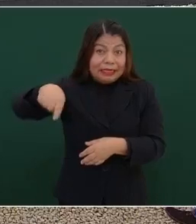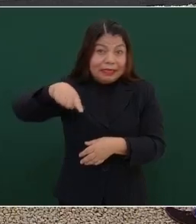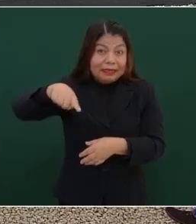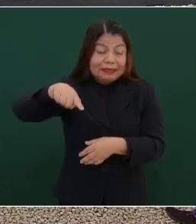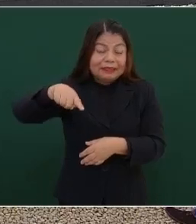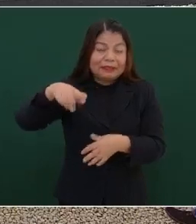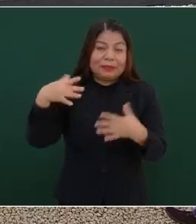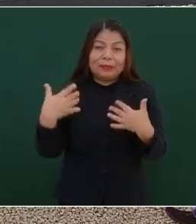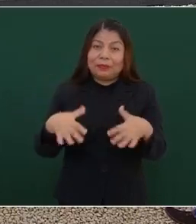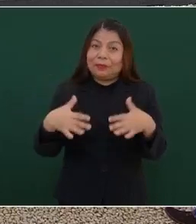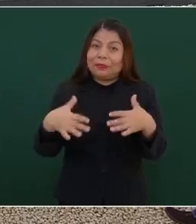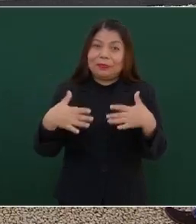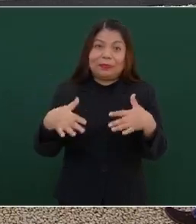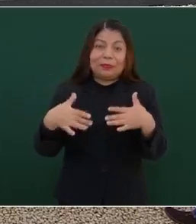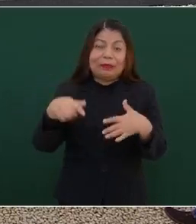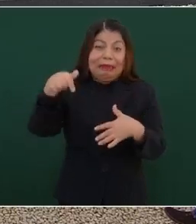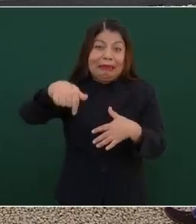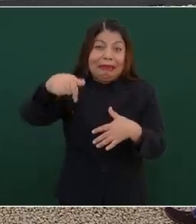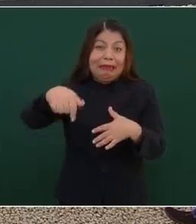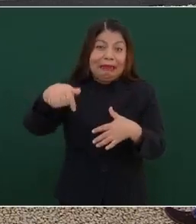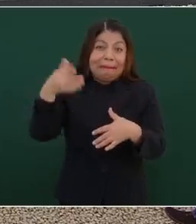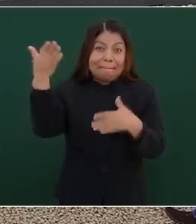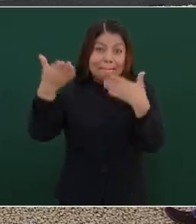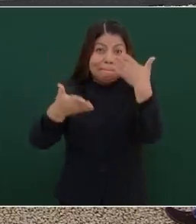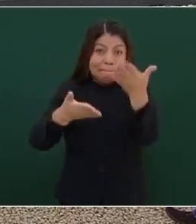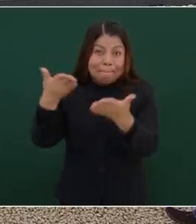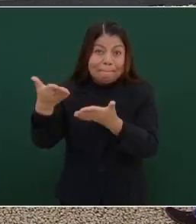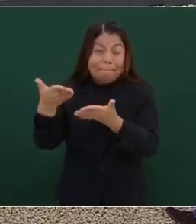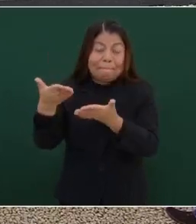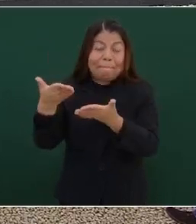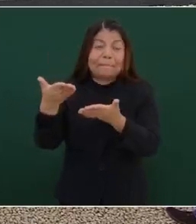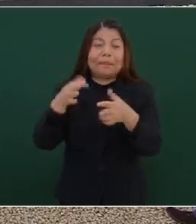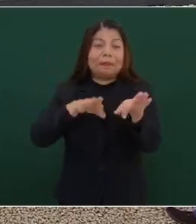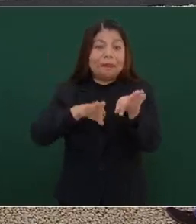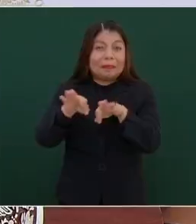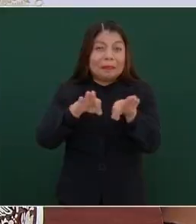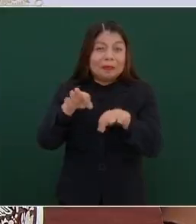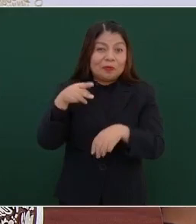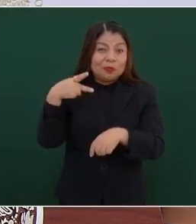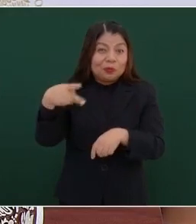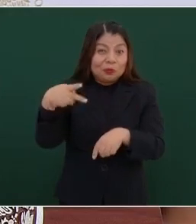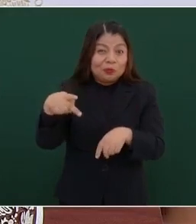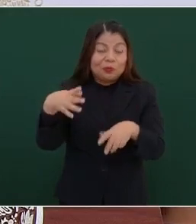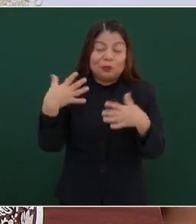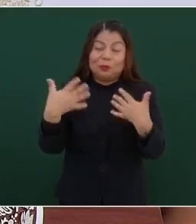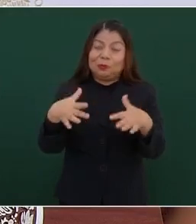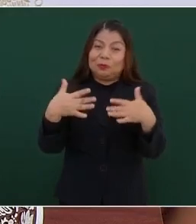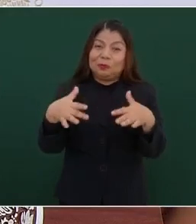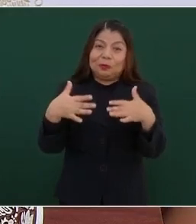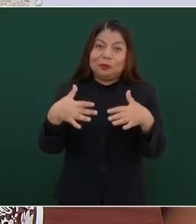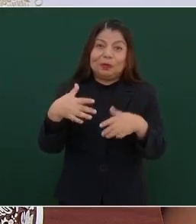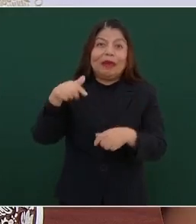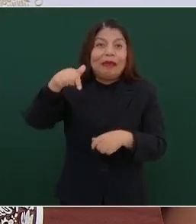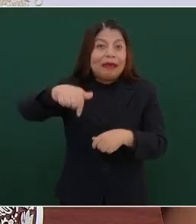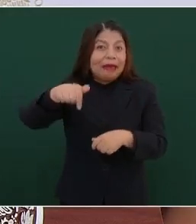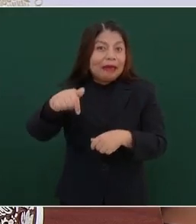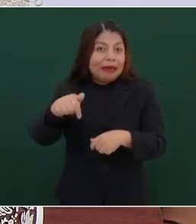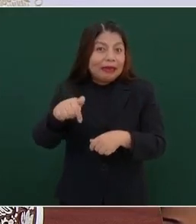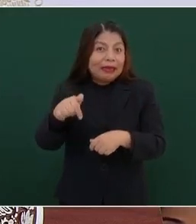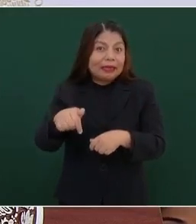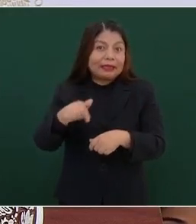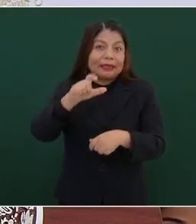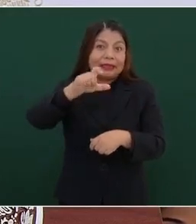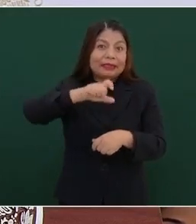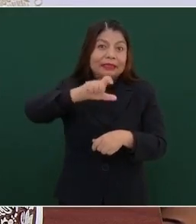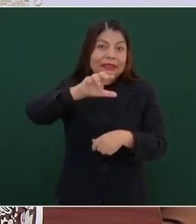que reconocerles, porque había mucho polvo blanco cuando